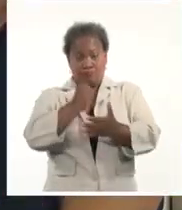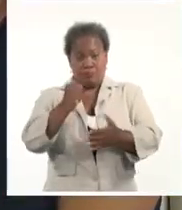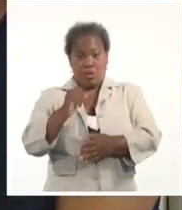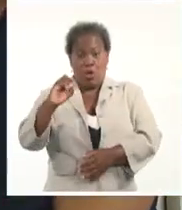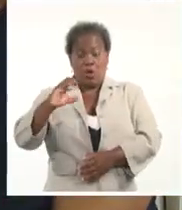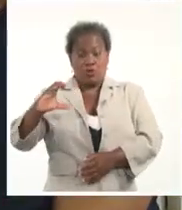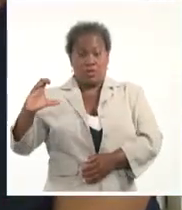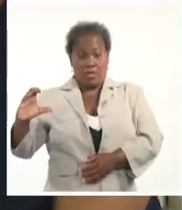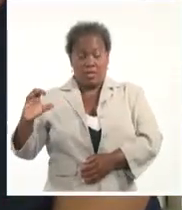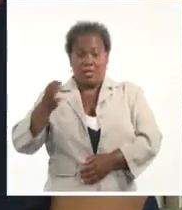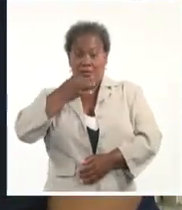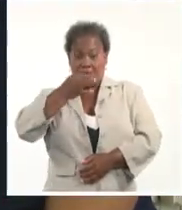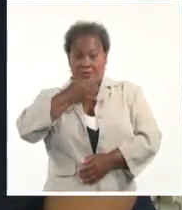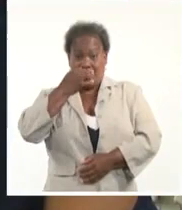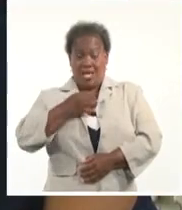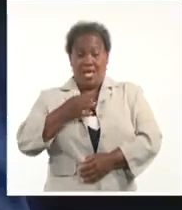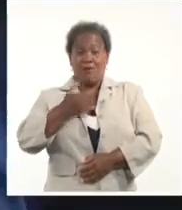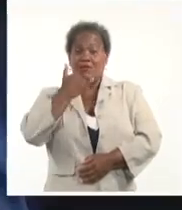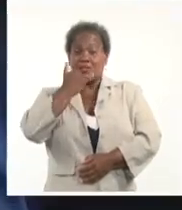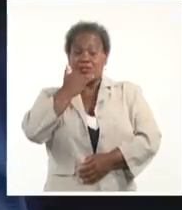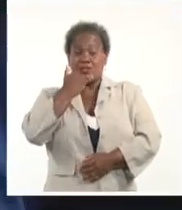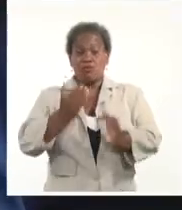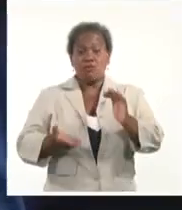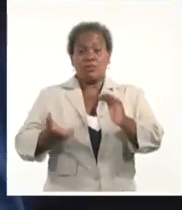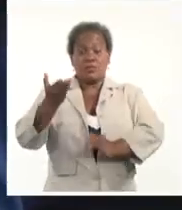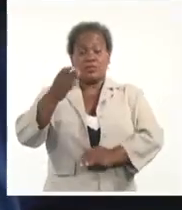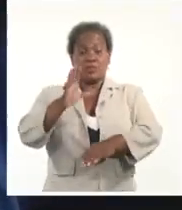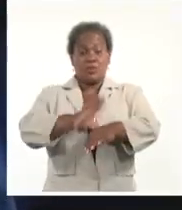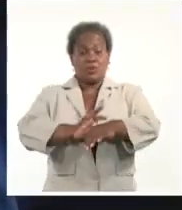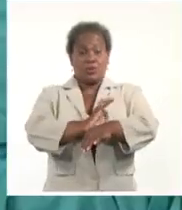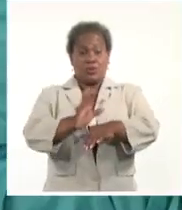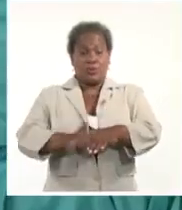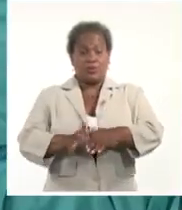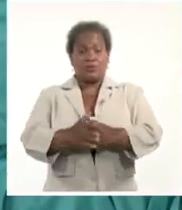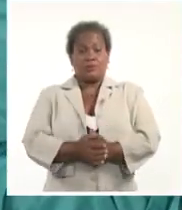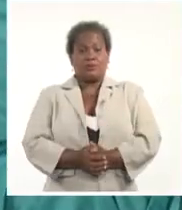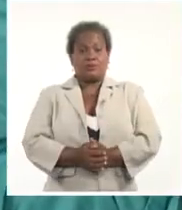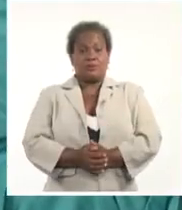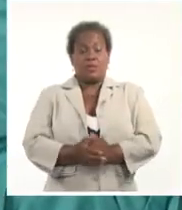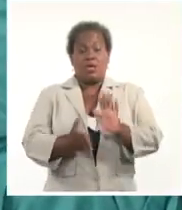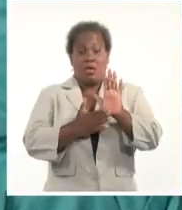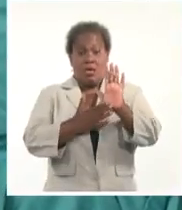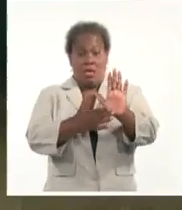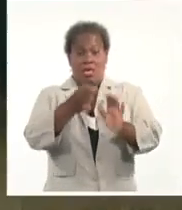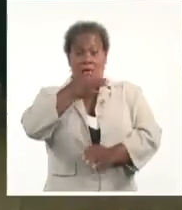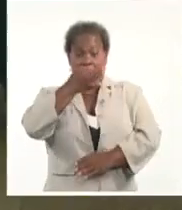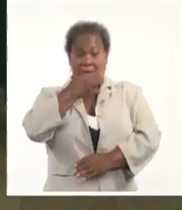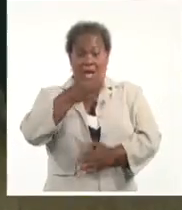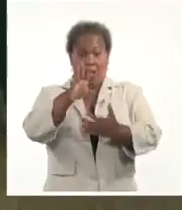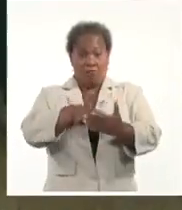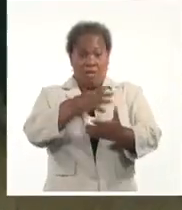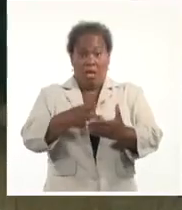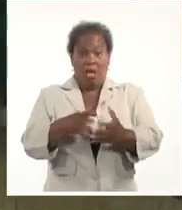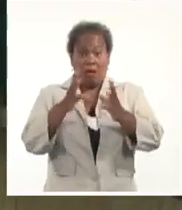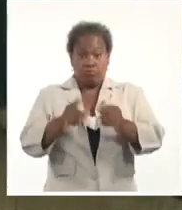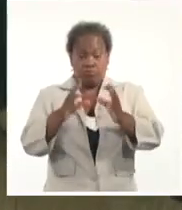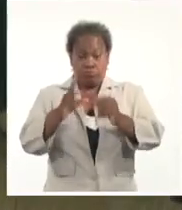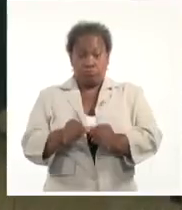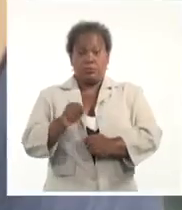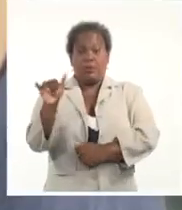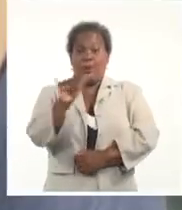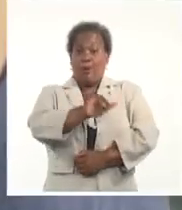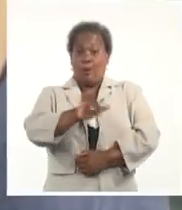tasa de incidencia más alta de la COVID-19 en los últimos 15 días, como demuestran las estadísticas. Y por la tendencia,